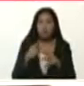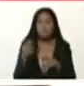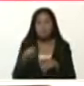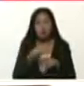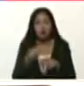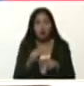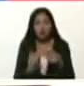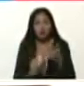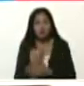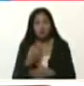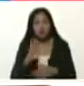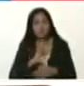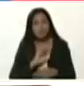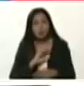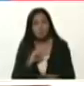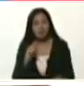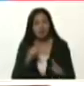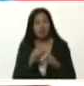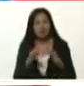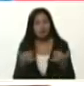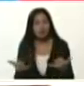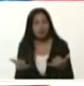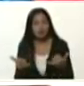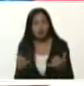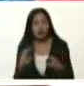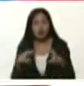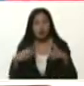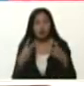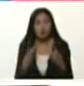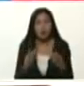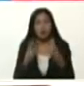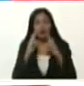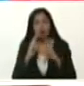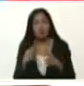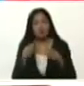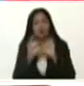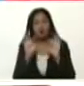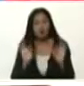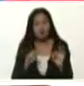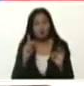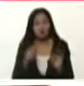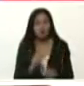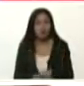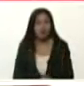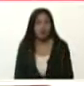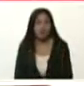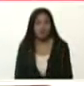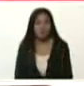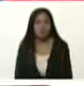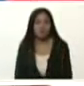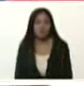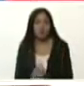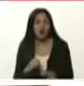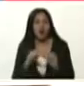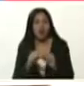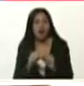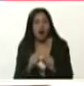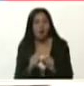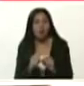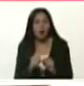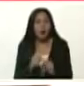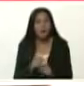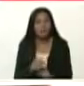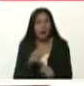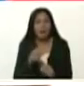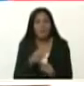nuevas fuentes directas. Renovar las respuestas. No nos quedamos nosotros engatillados.